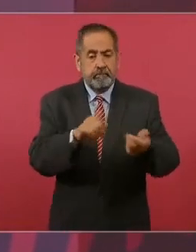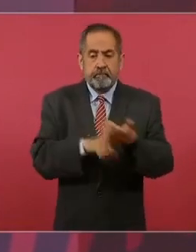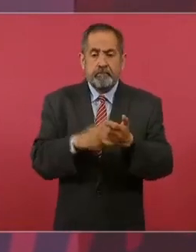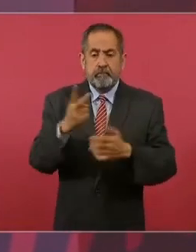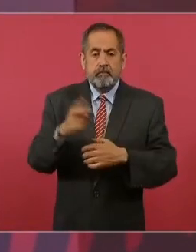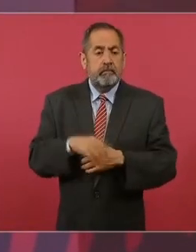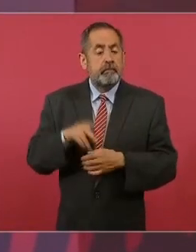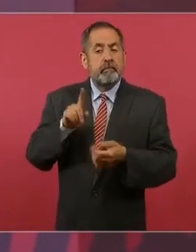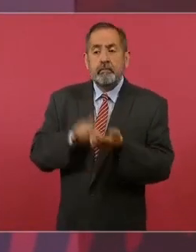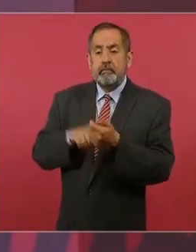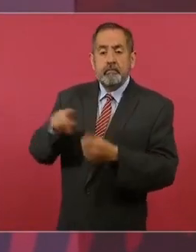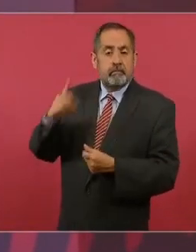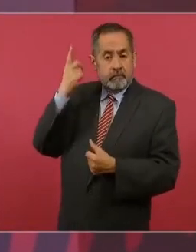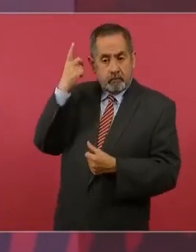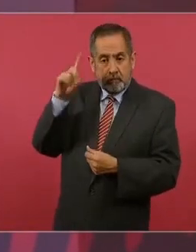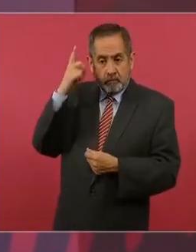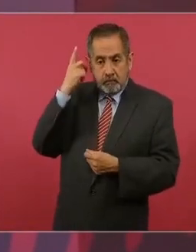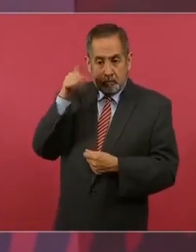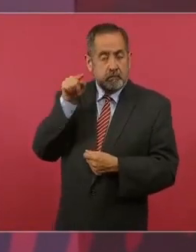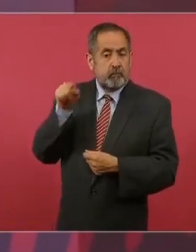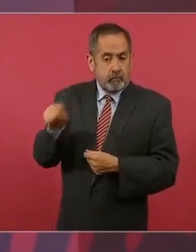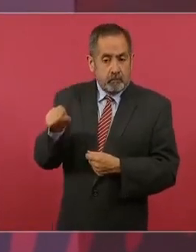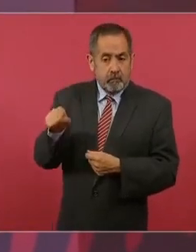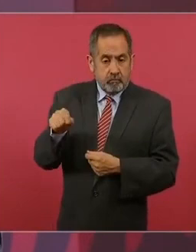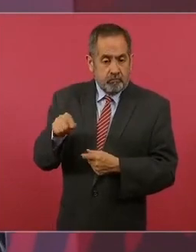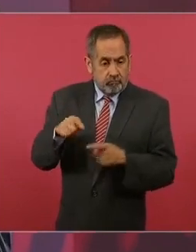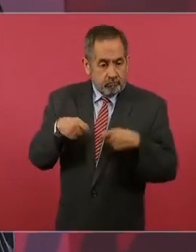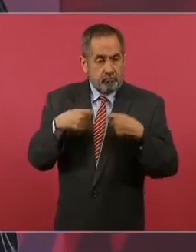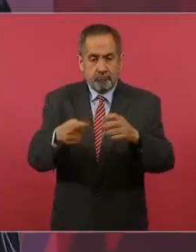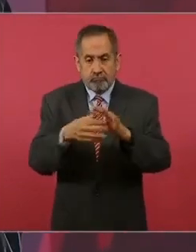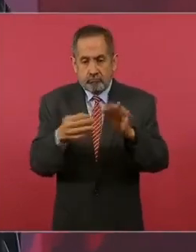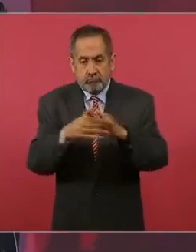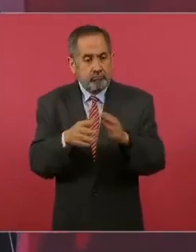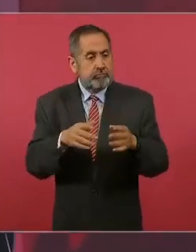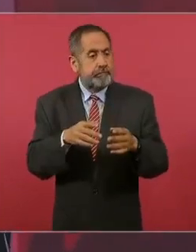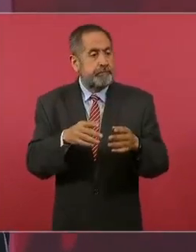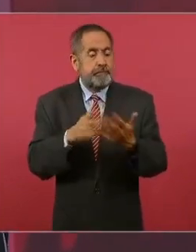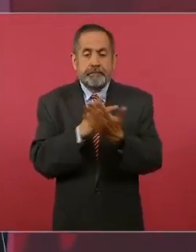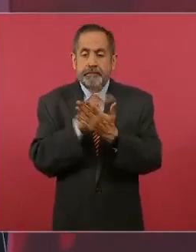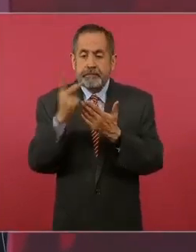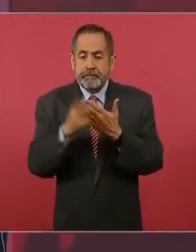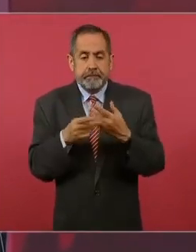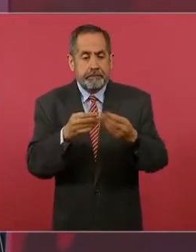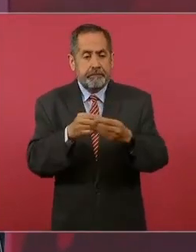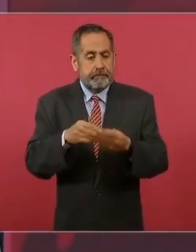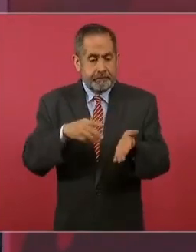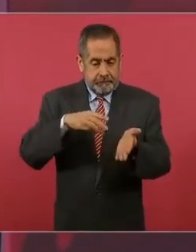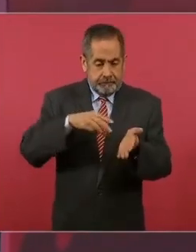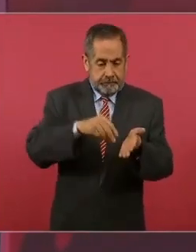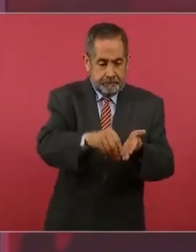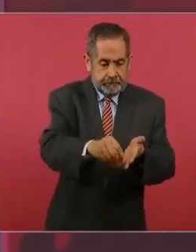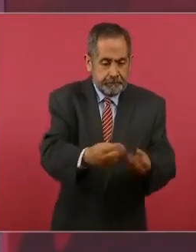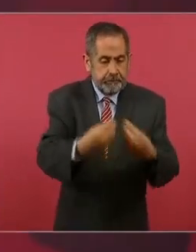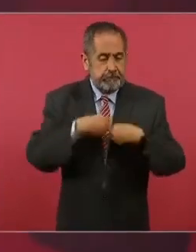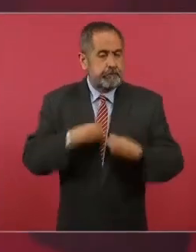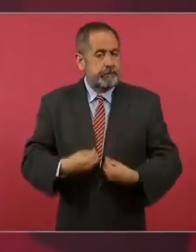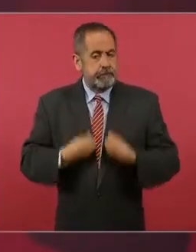de Durango, se está aplicando el programa Sembrando Vida,